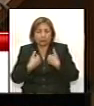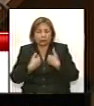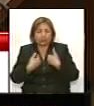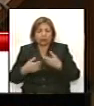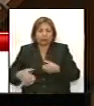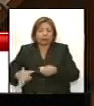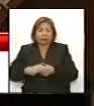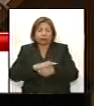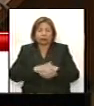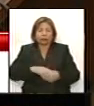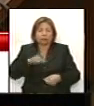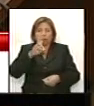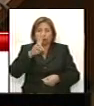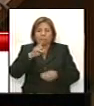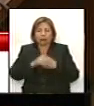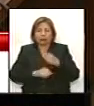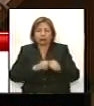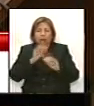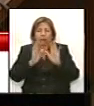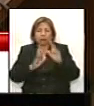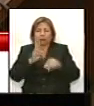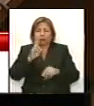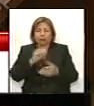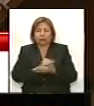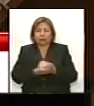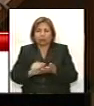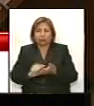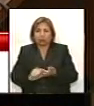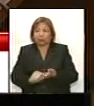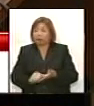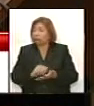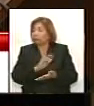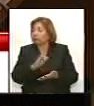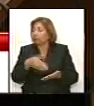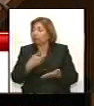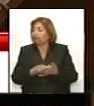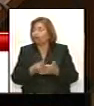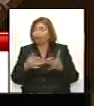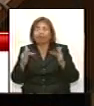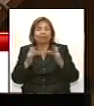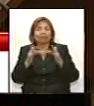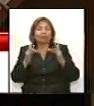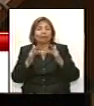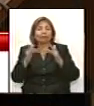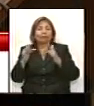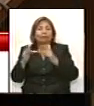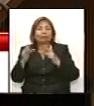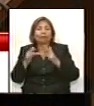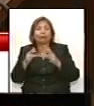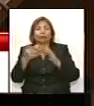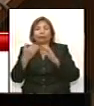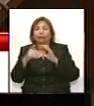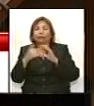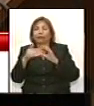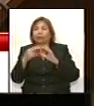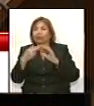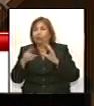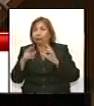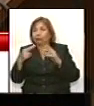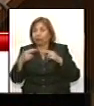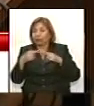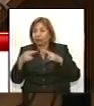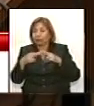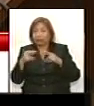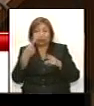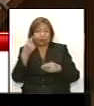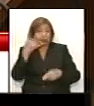almacenadas durante 2 años más 12 meses, todo el tiempo, de toda conectividad que tienen a la red. Eso significa no solamente sus